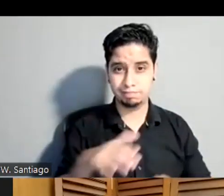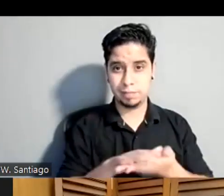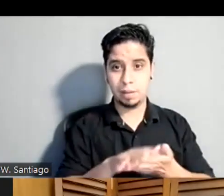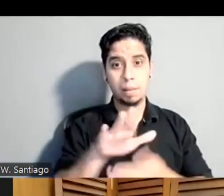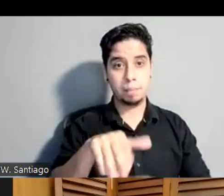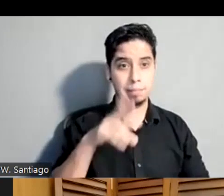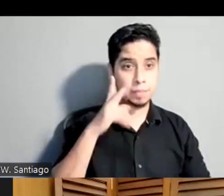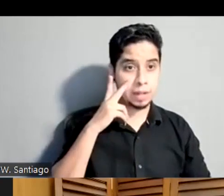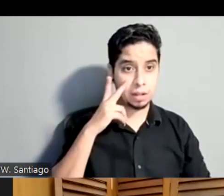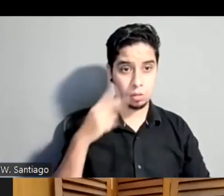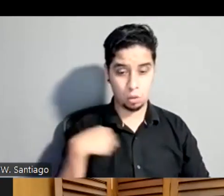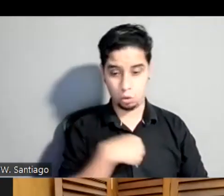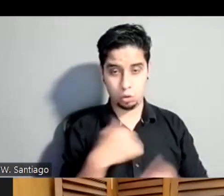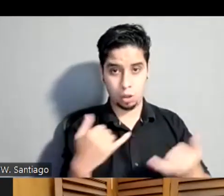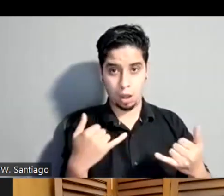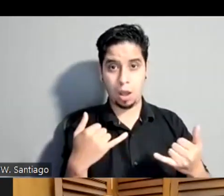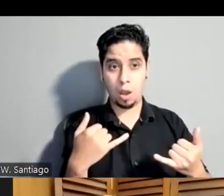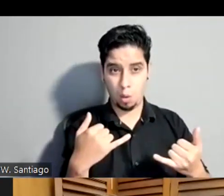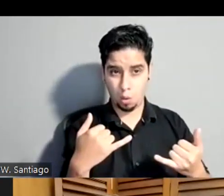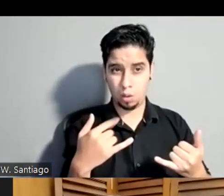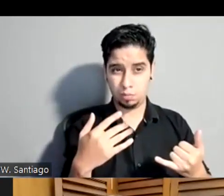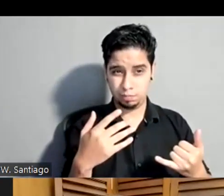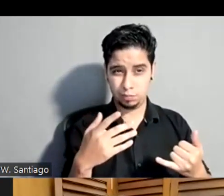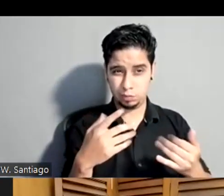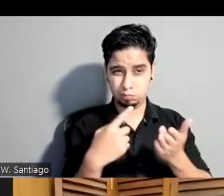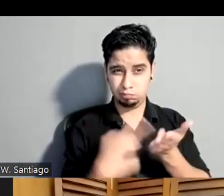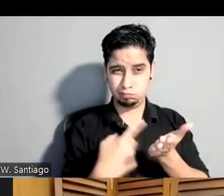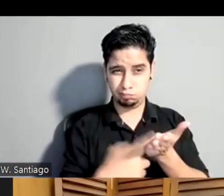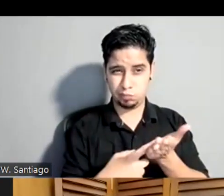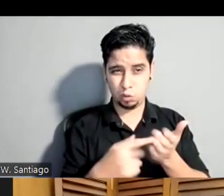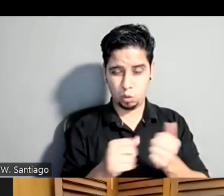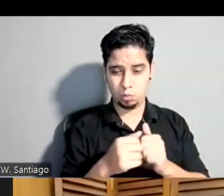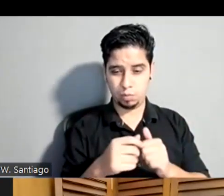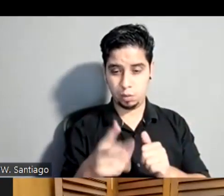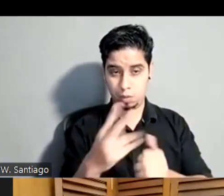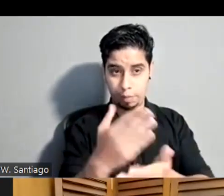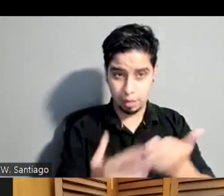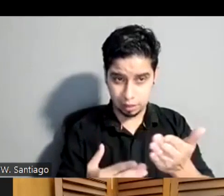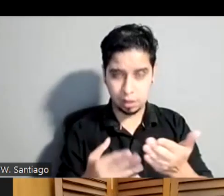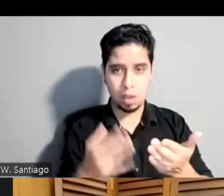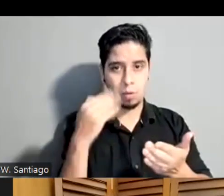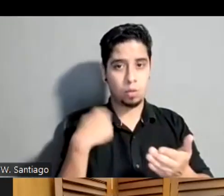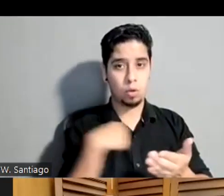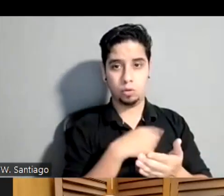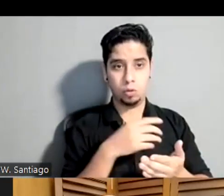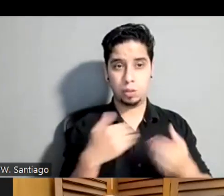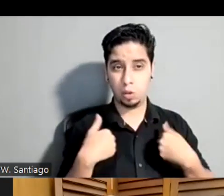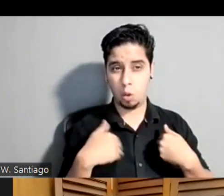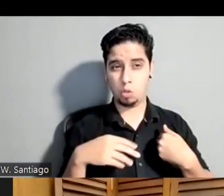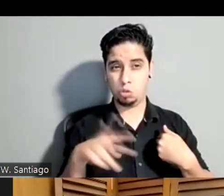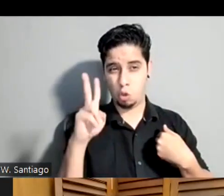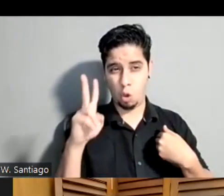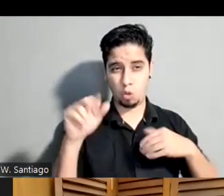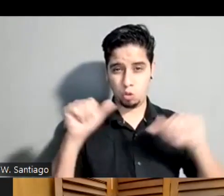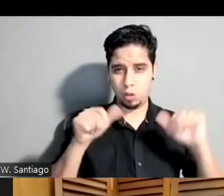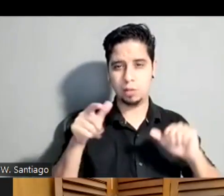Mira, bueno. Pero vamos a seguir hablando ya mismo en el próximo segmento, porque también vamos a hablar. Yo tengo 2 preguntas, yo no sé si Javier